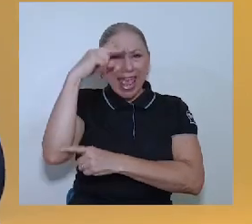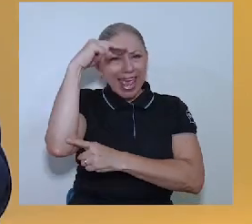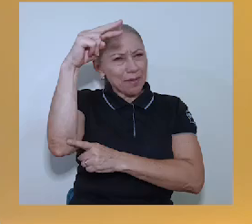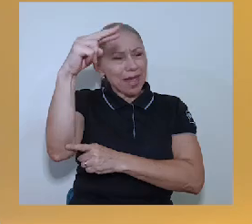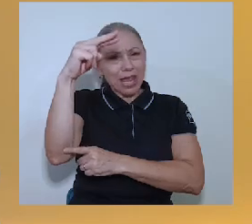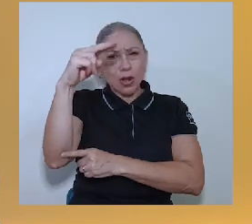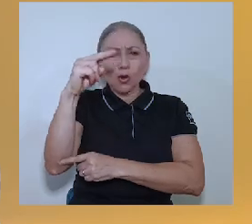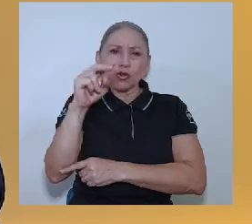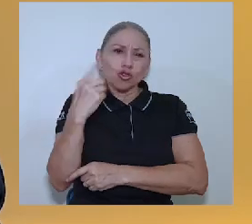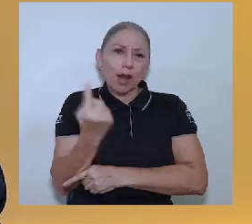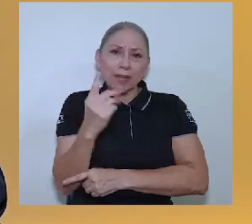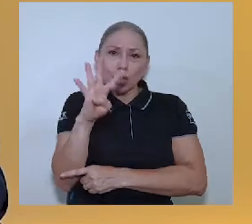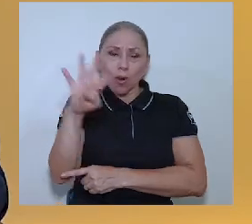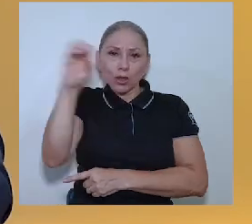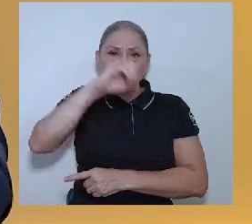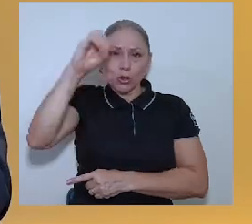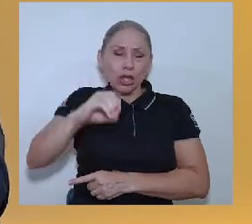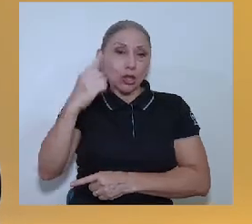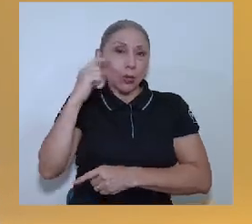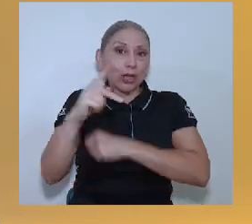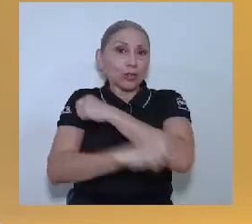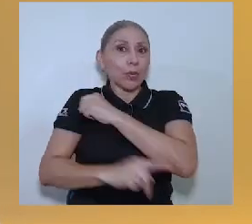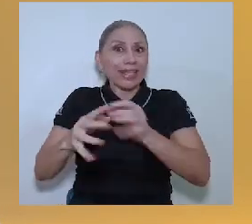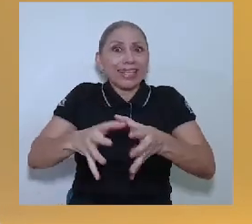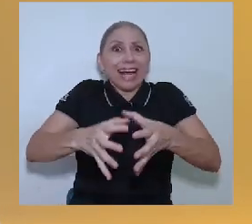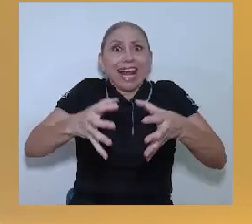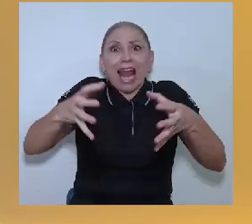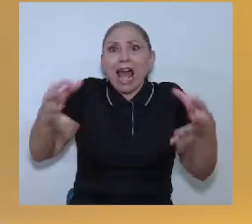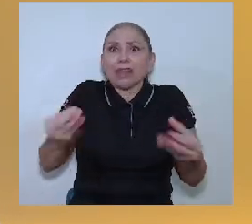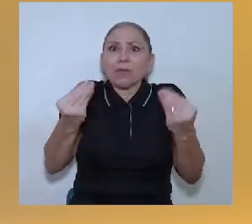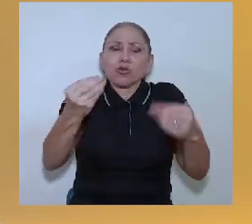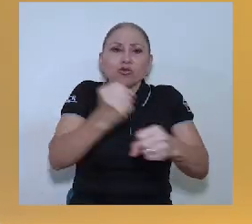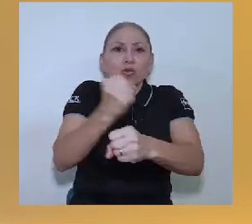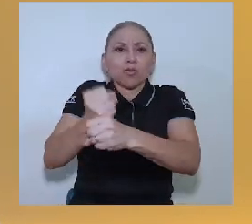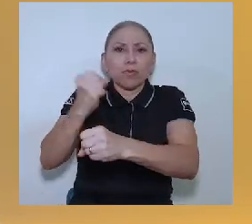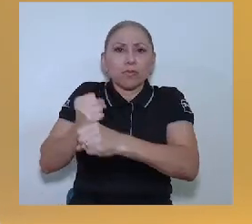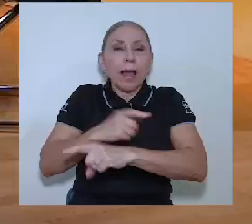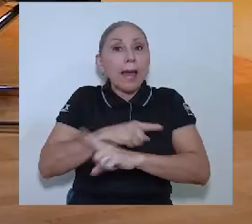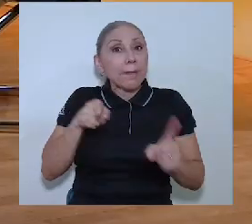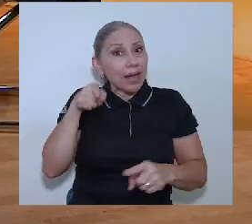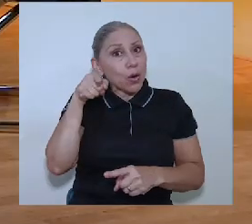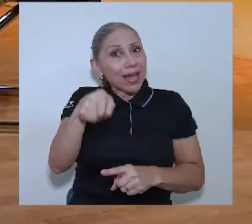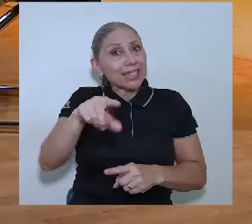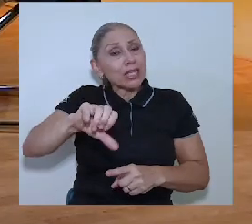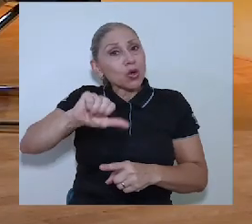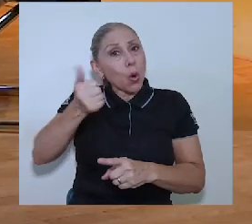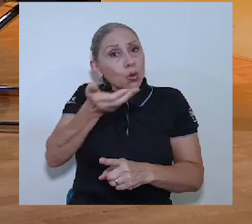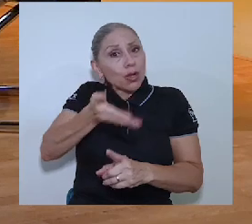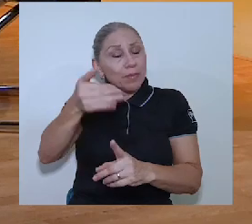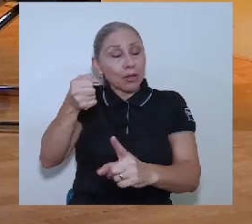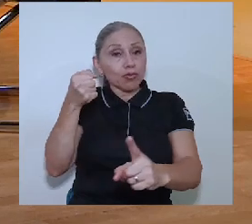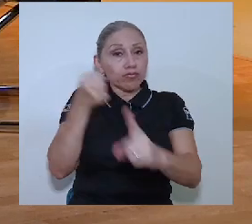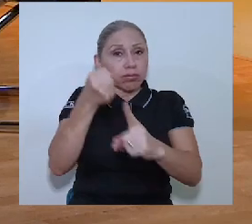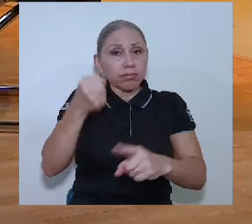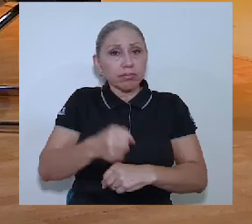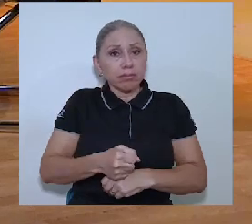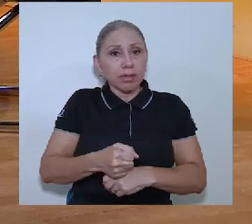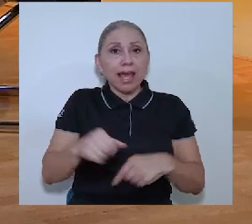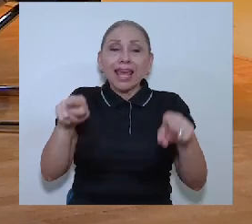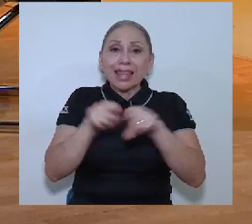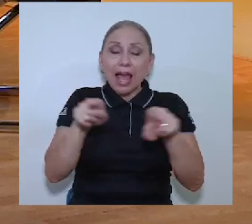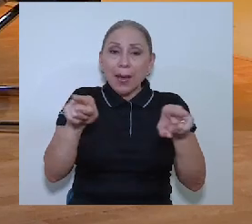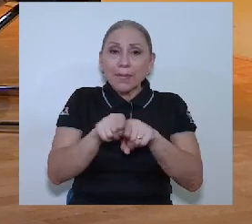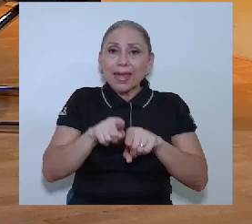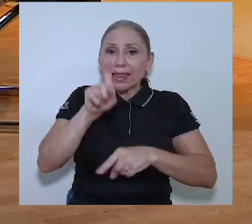una producción muy diversificada. Pero bueno, este sería otro aspecto. Y luego también hay que tomar en